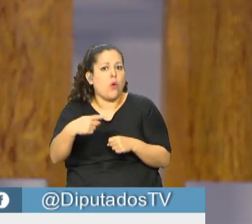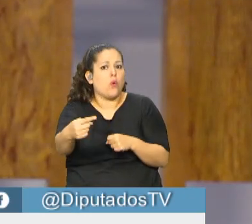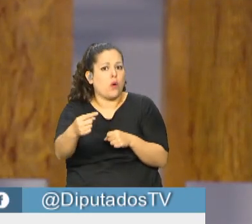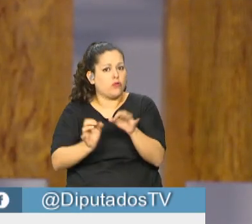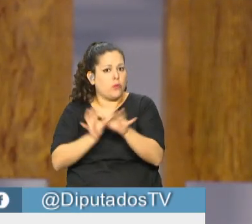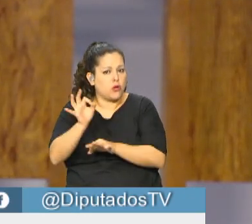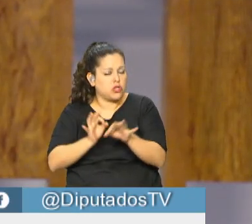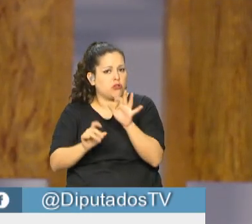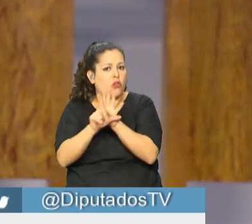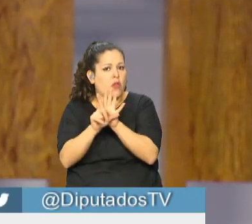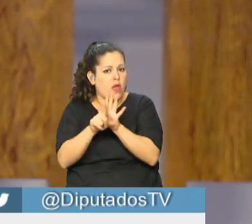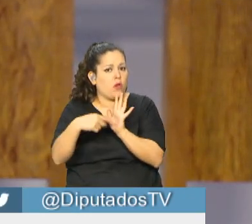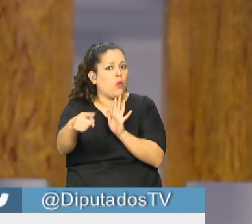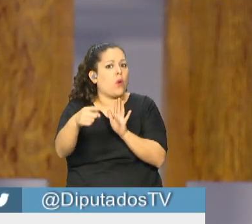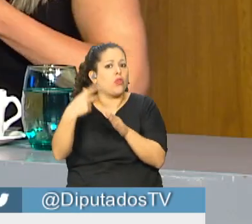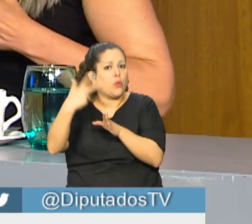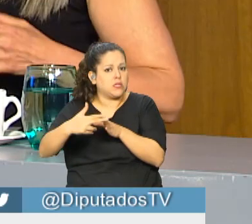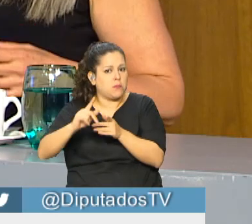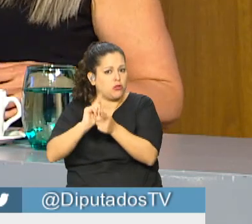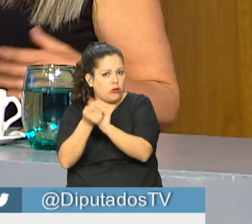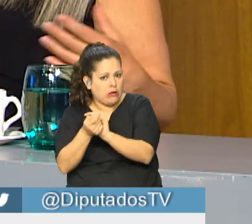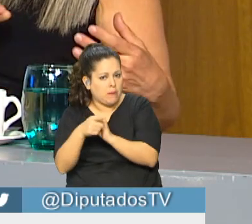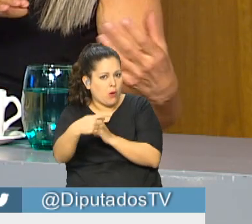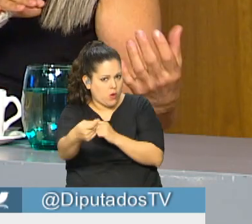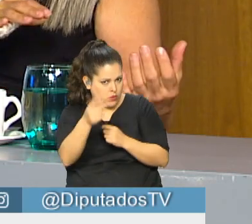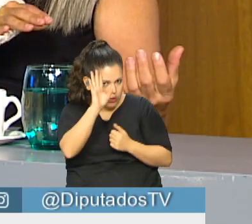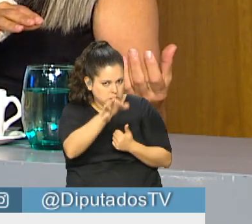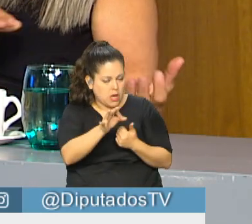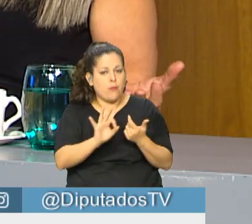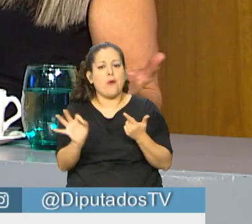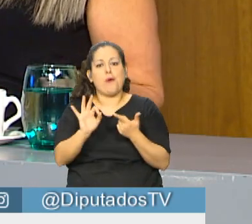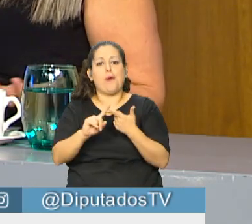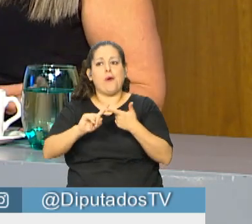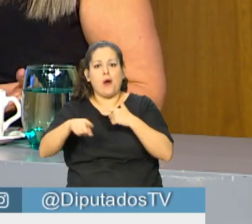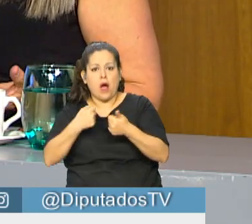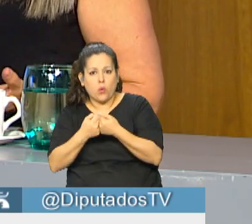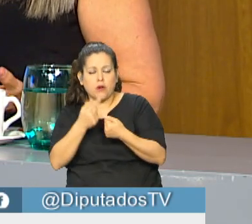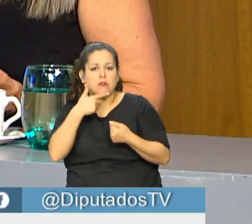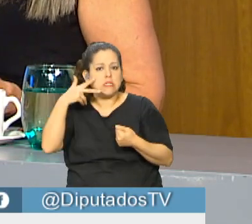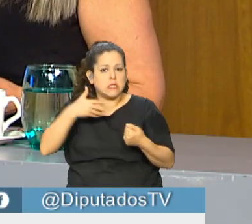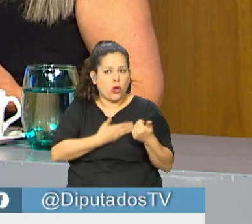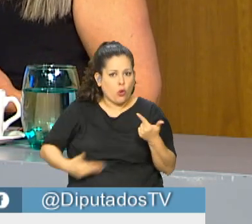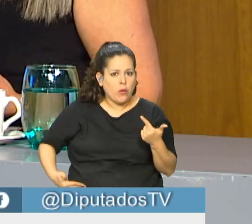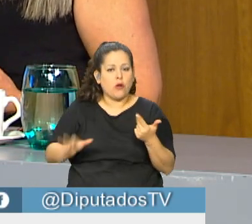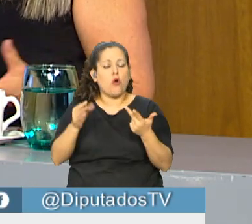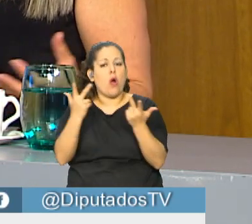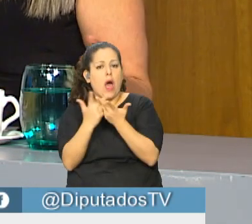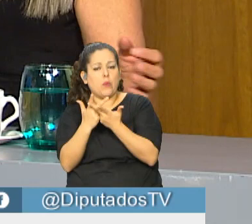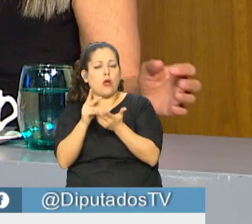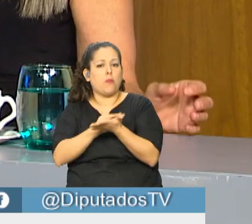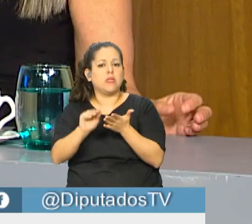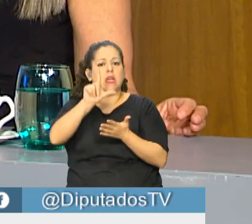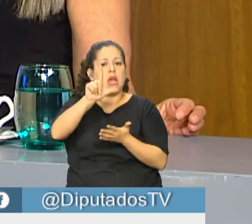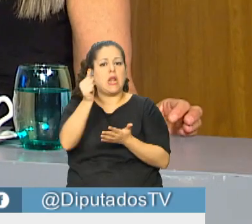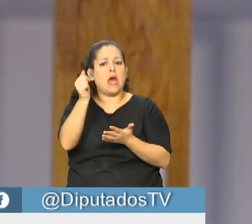proyecto de ley de reperfilamiento? ¿Van a ir por una negociación paralela sin el gobierno? ¿Hablan con el ministro Lacunza? ¿Cómo se plantan ahora con